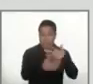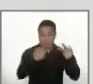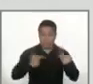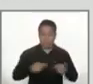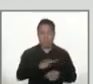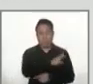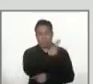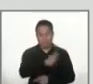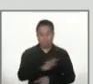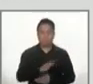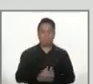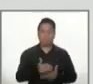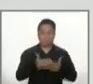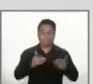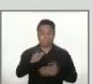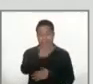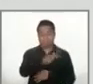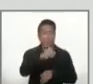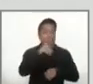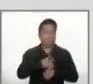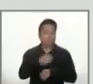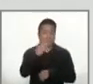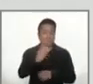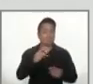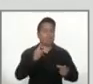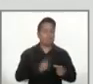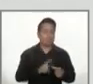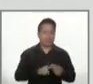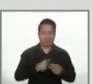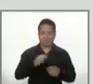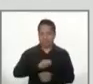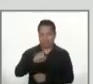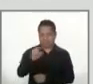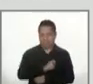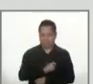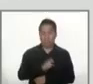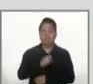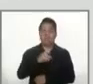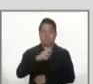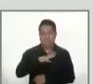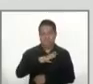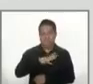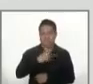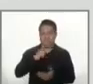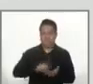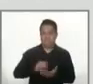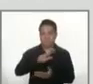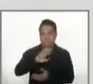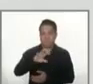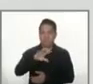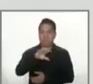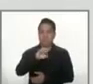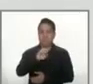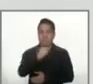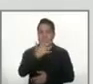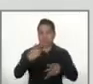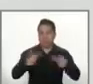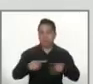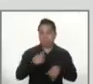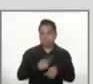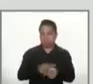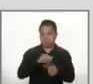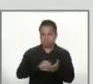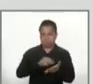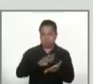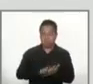defunciones. En tanto, para la Jurisdicción Sanitaria número 3, Tuxtepec, se reportan 1.565 casos